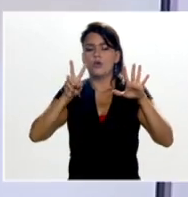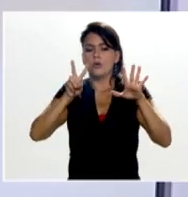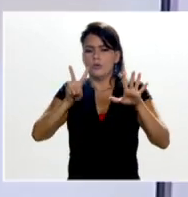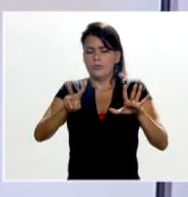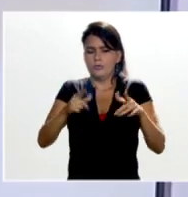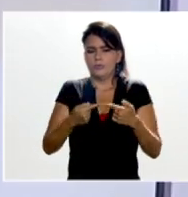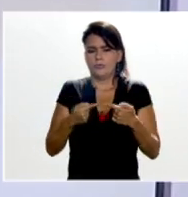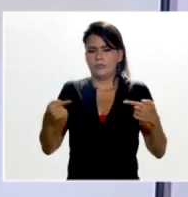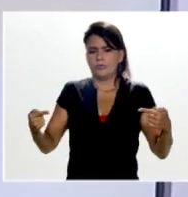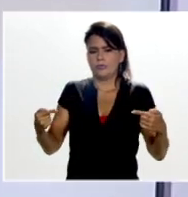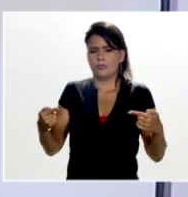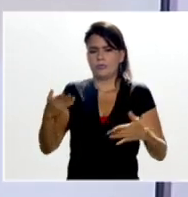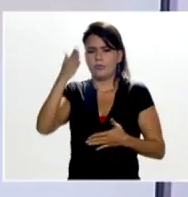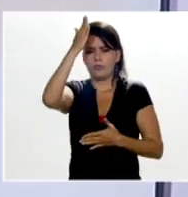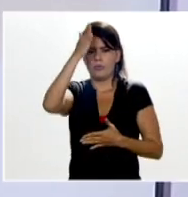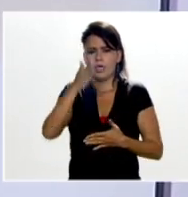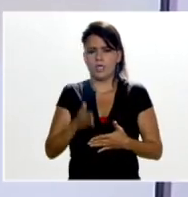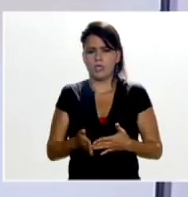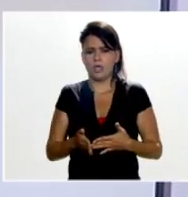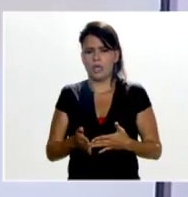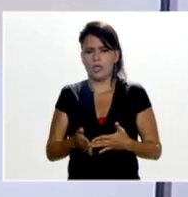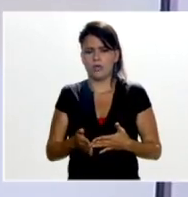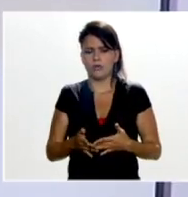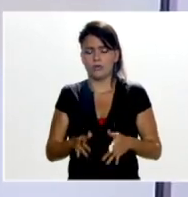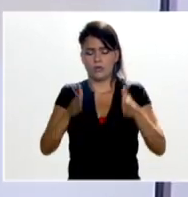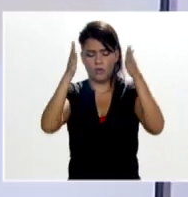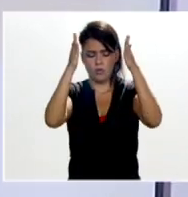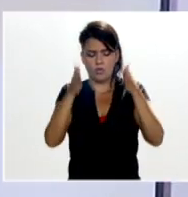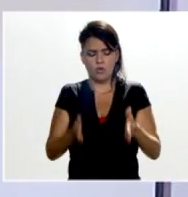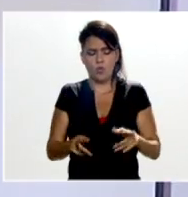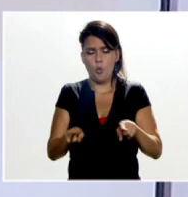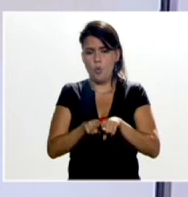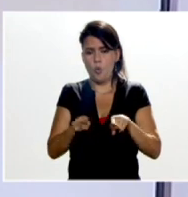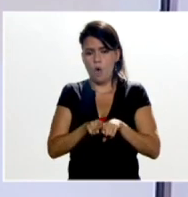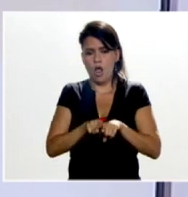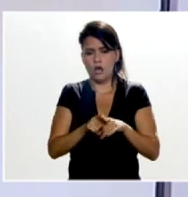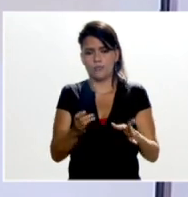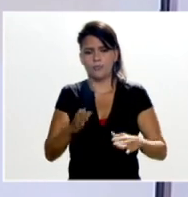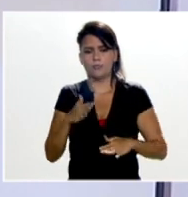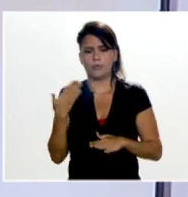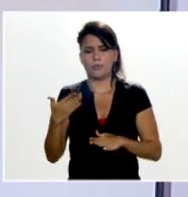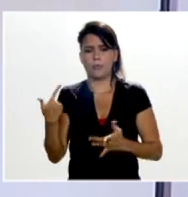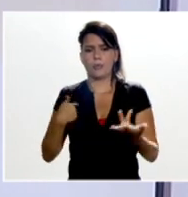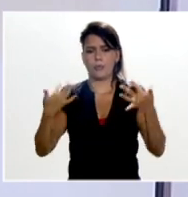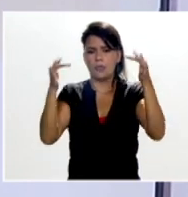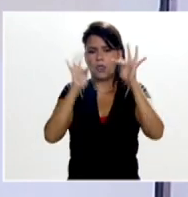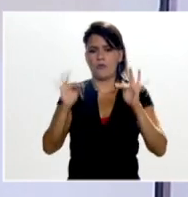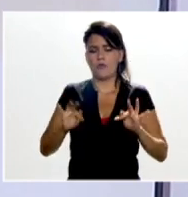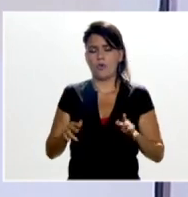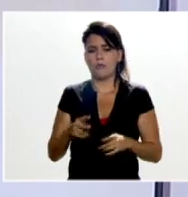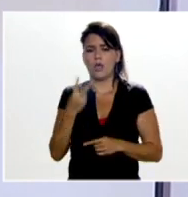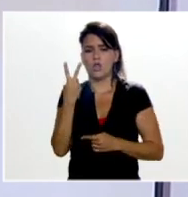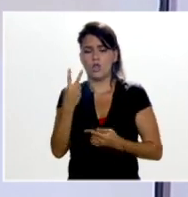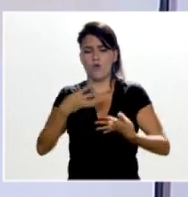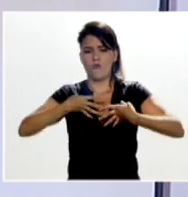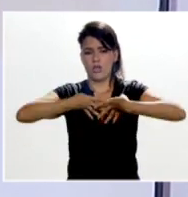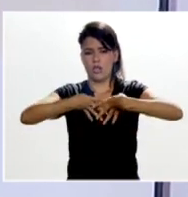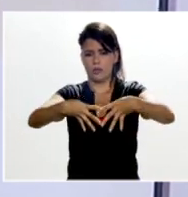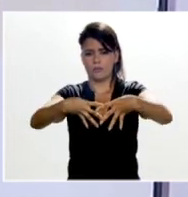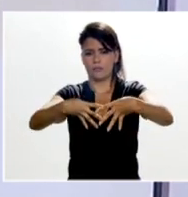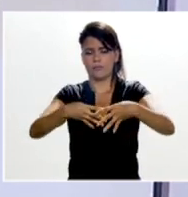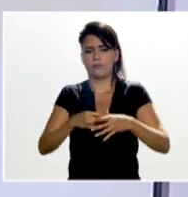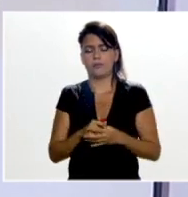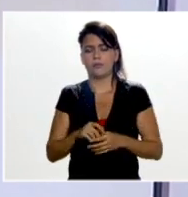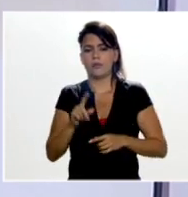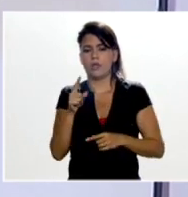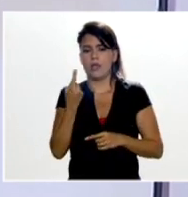verticales colocados de manera uniforme, las cuales forman dos filas.